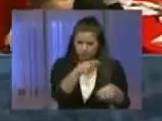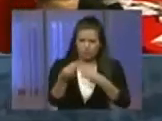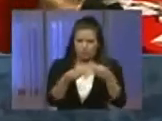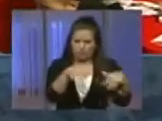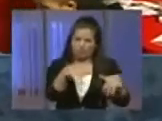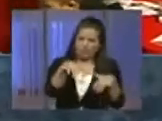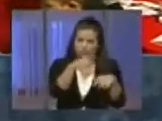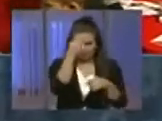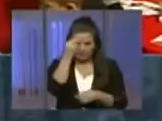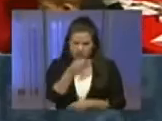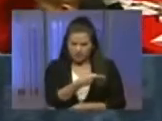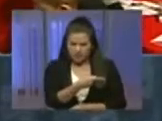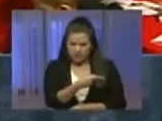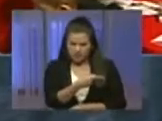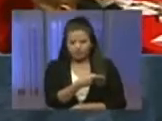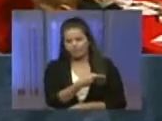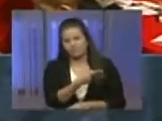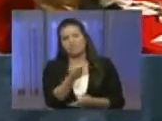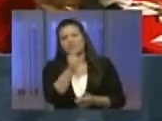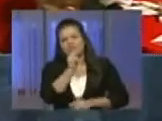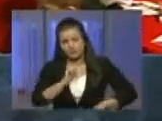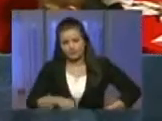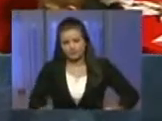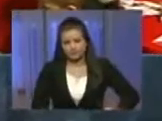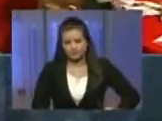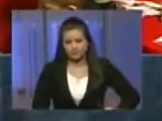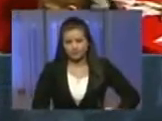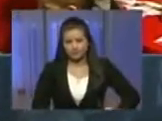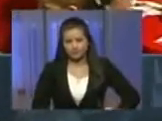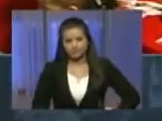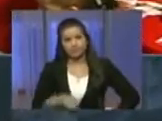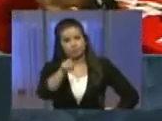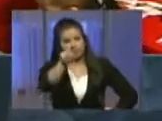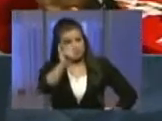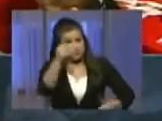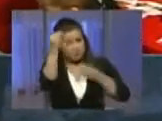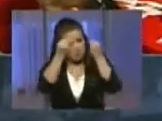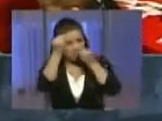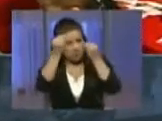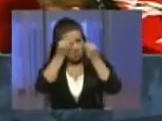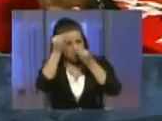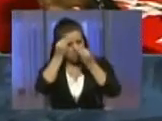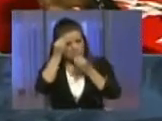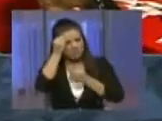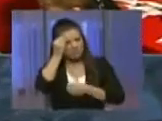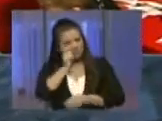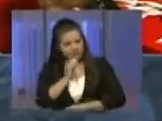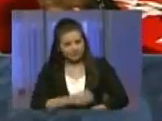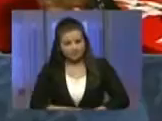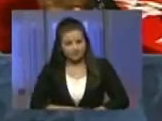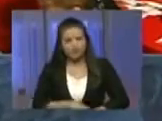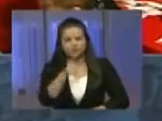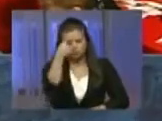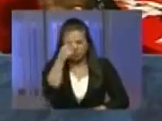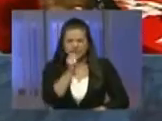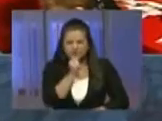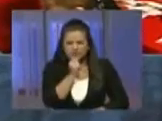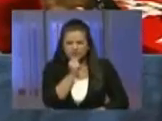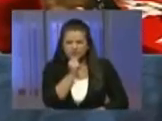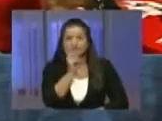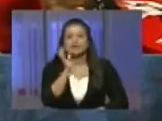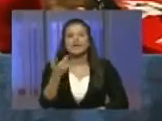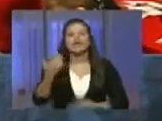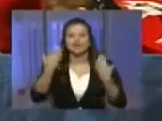a hac saqu sus conclusiones pues ustedes saben quién lo va a hacer lo va a hacer